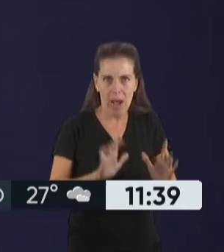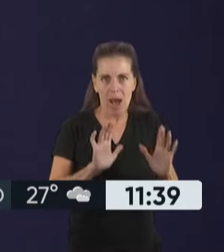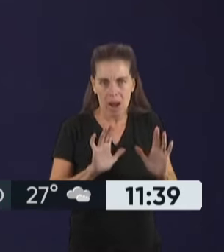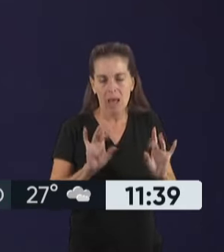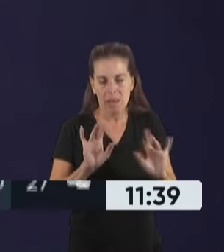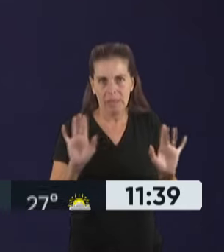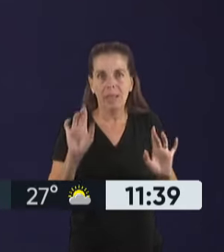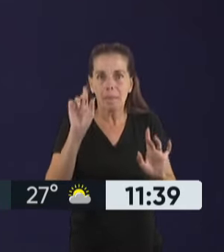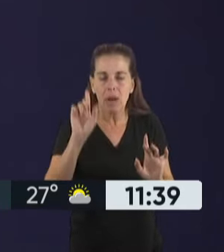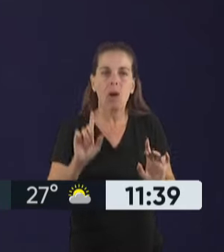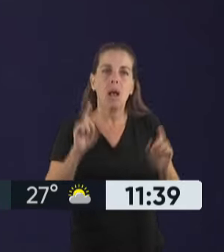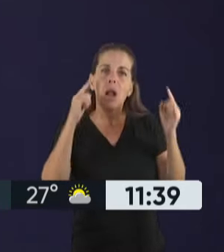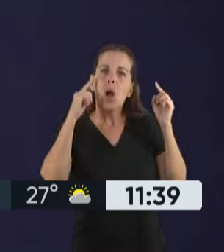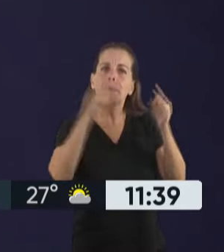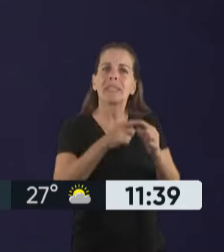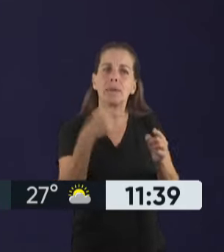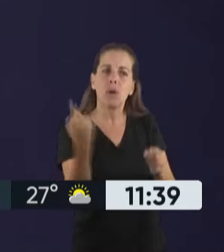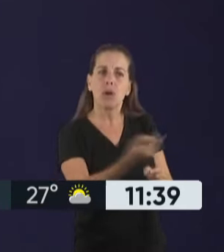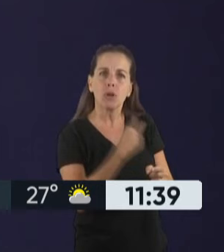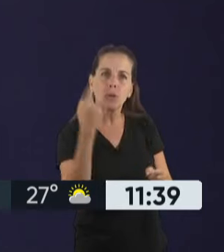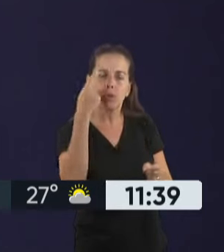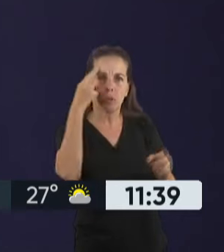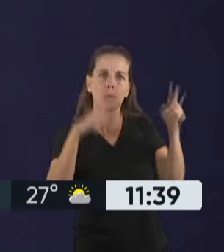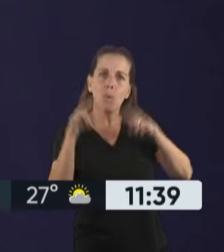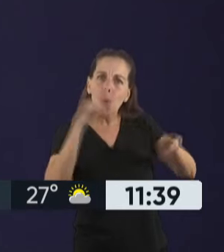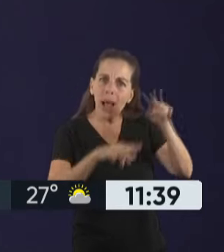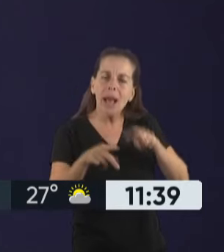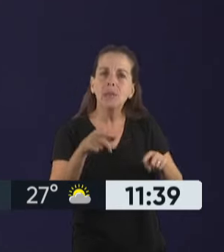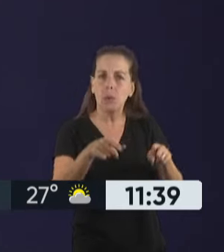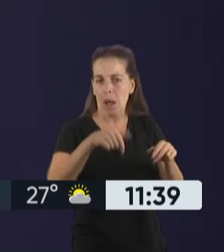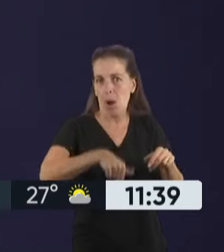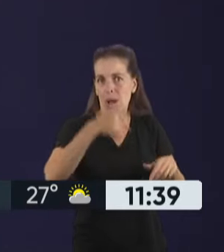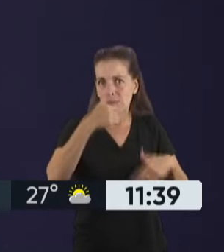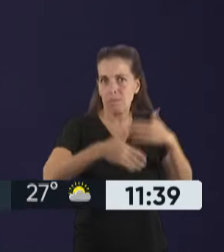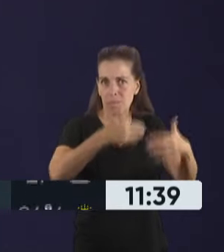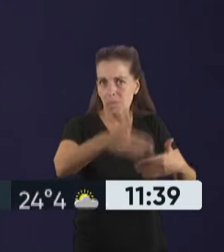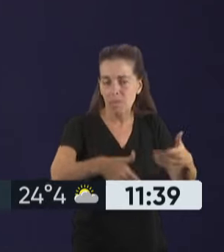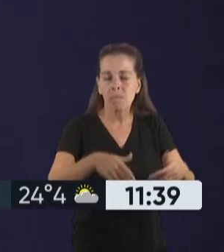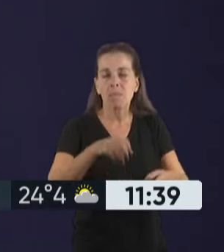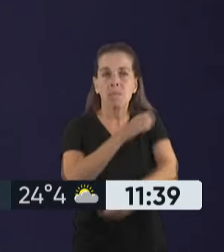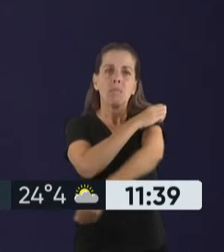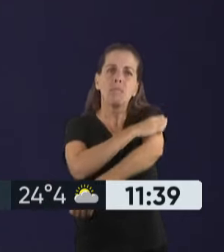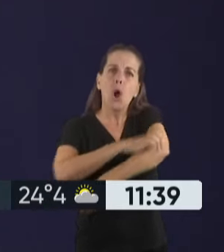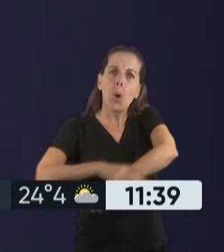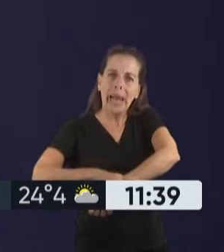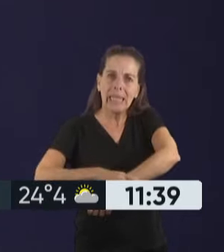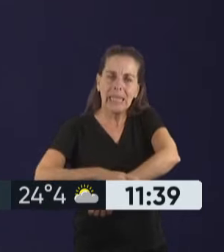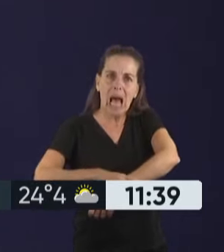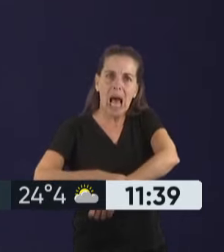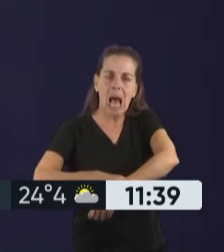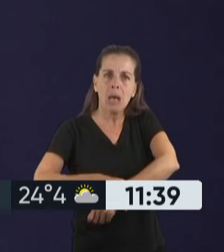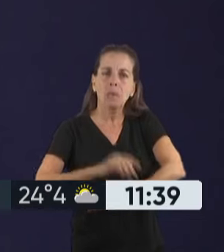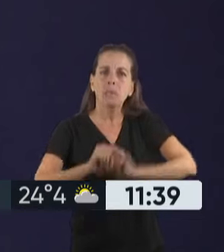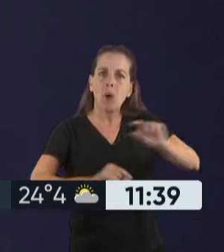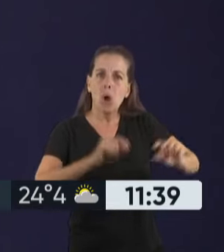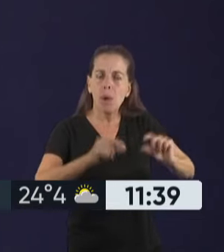que nosotros al que nosotros transitamos eh la pobreza entiendo que no va a ser